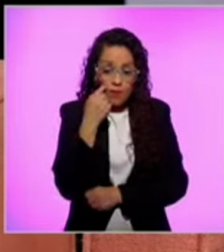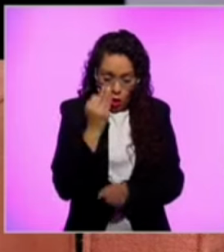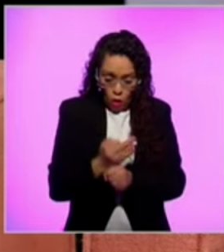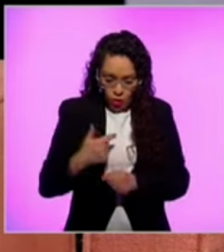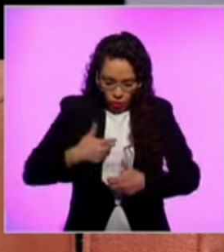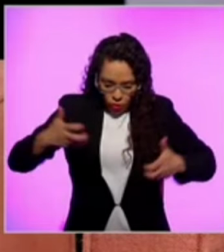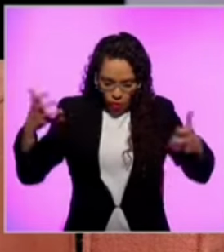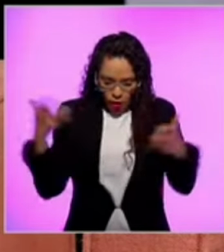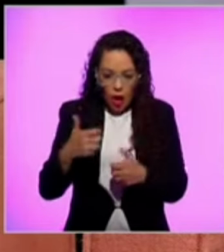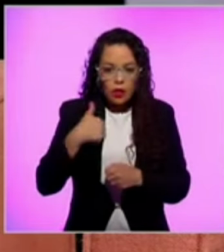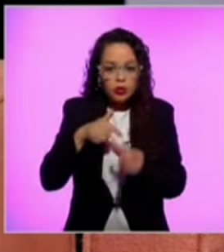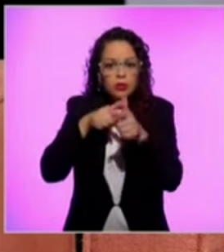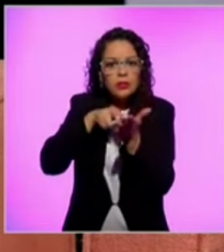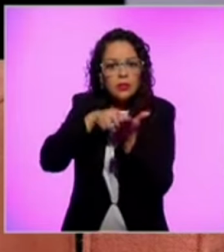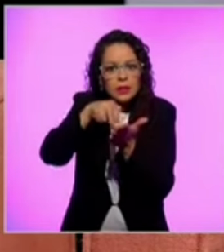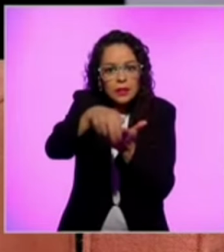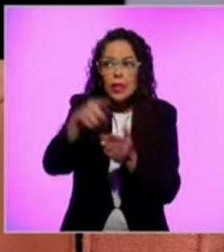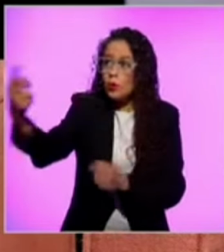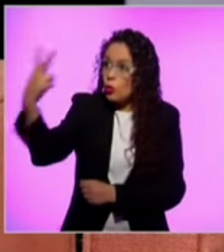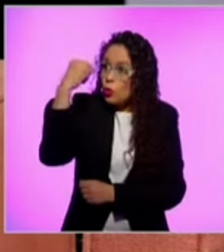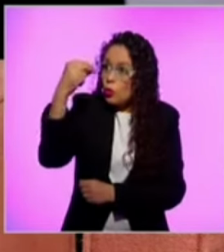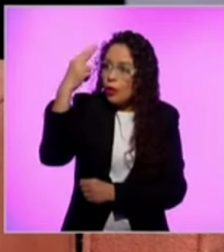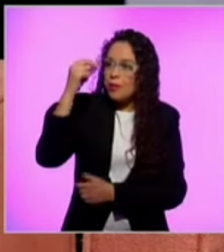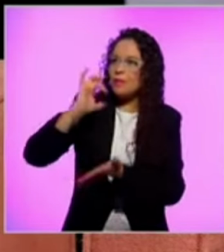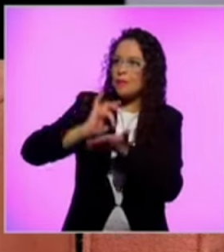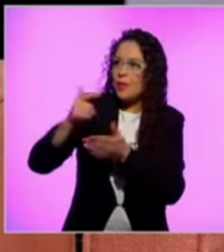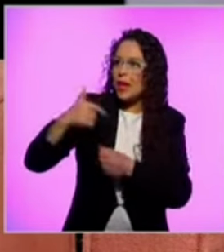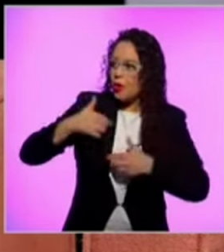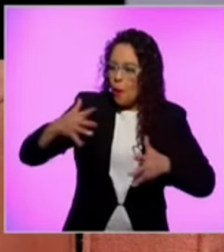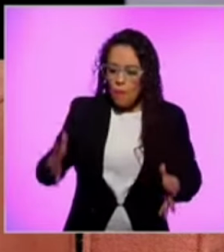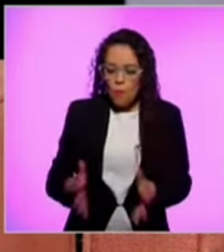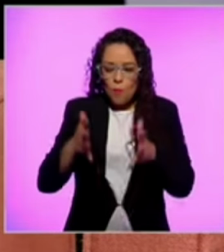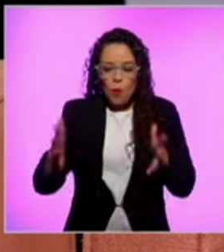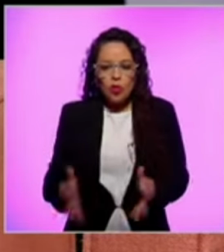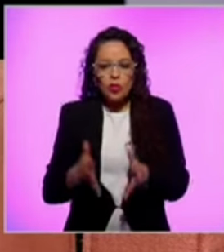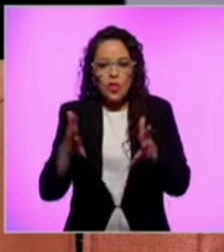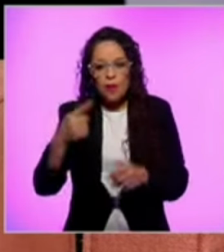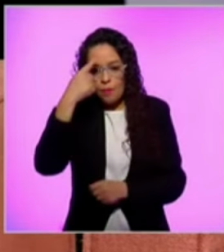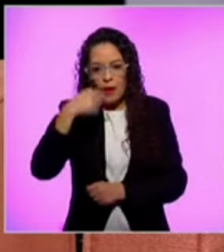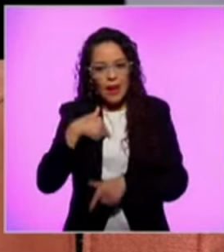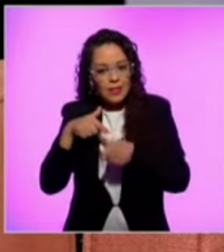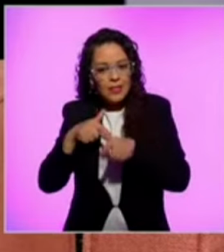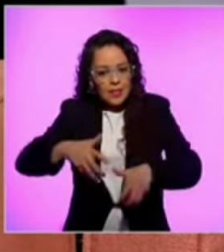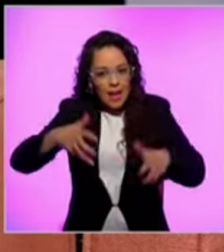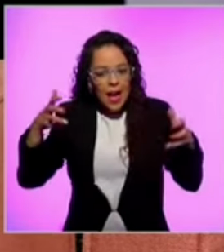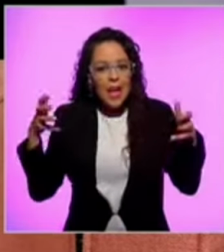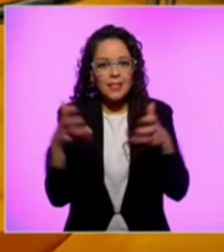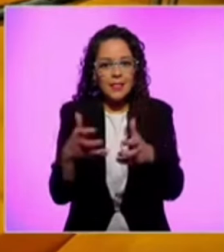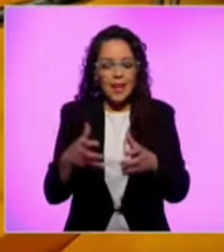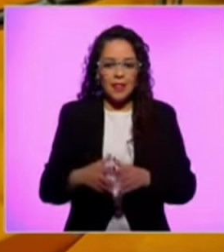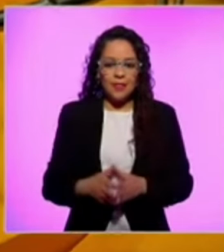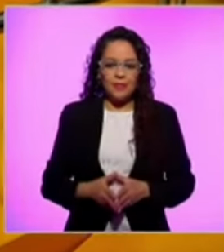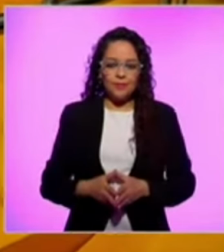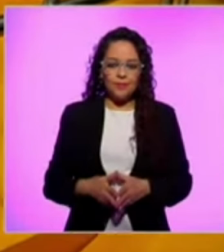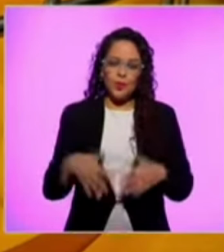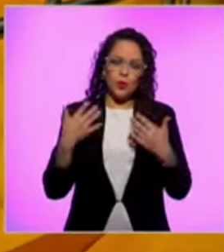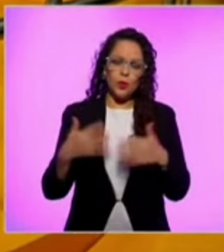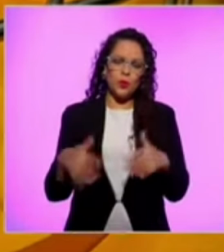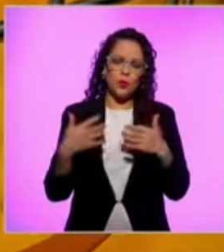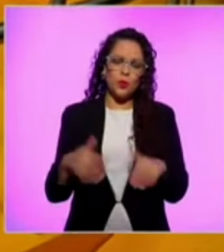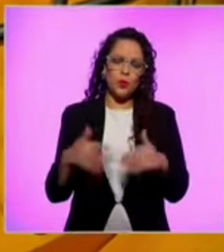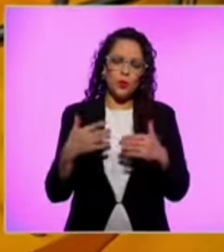haciendo. Sígueme diciendo que no porque me motivas mucho a seguirlo continuando. Buenísimo, pues qué manera de cerrar mayo,